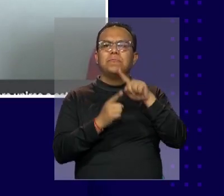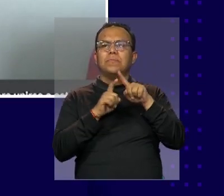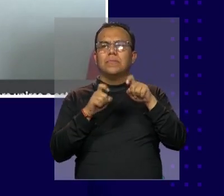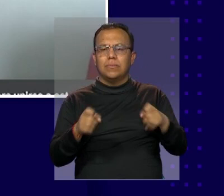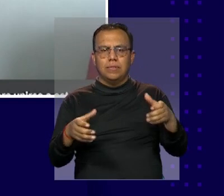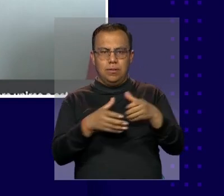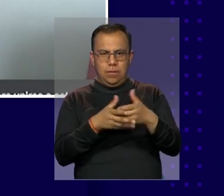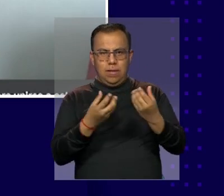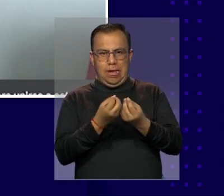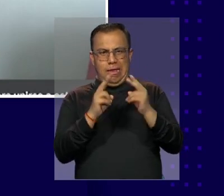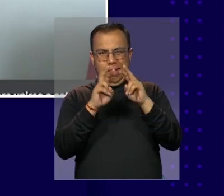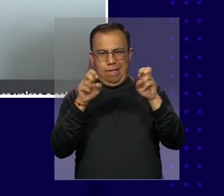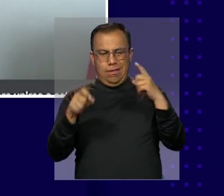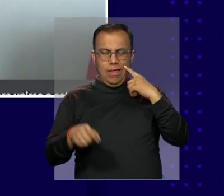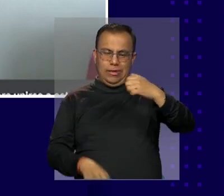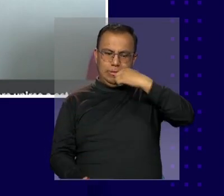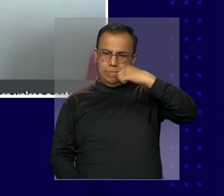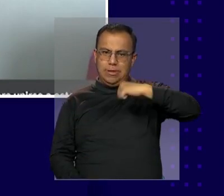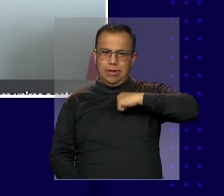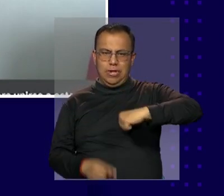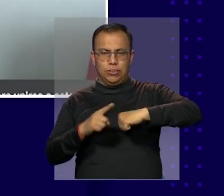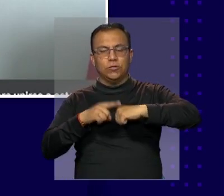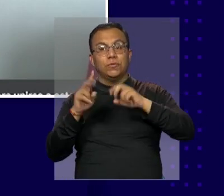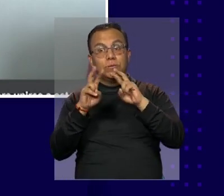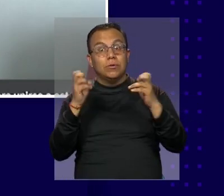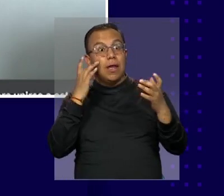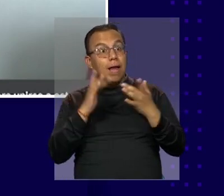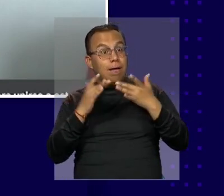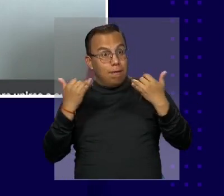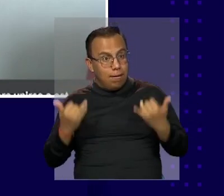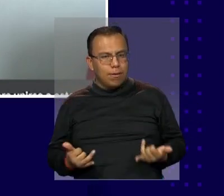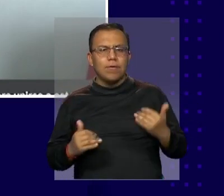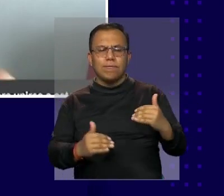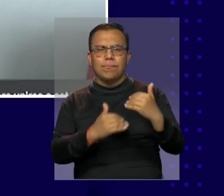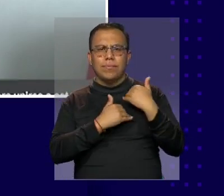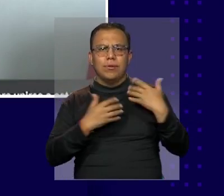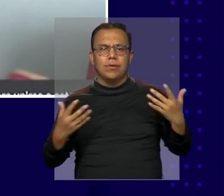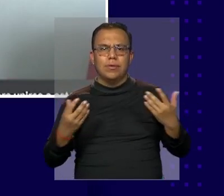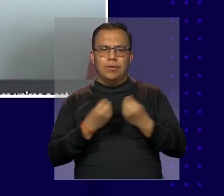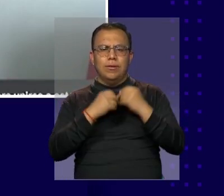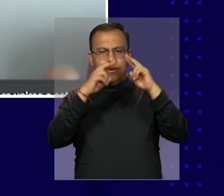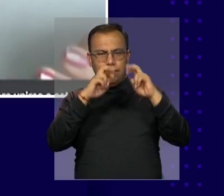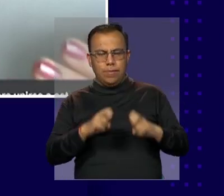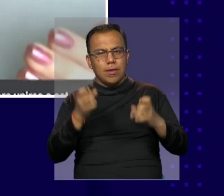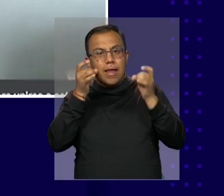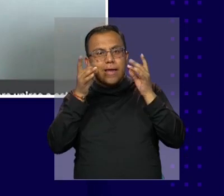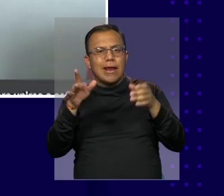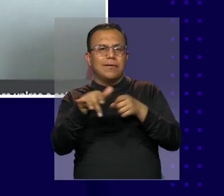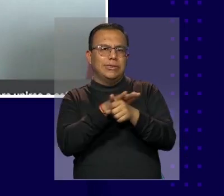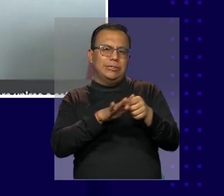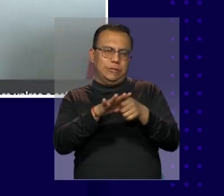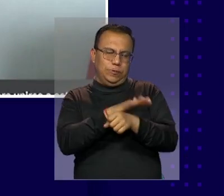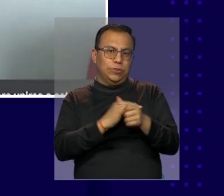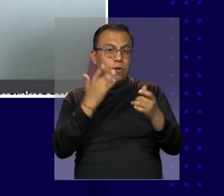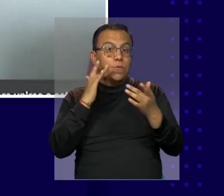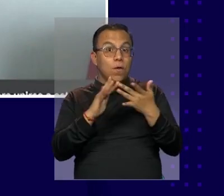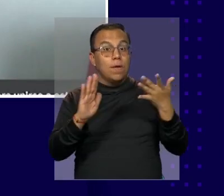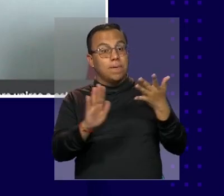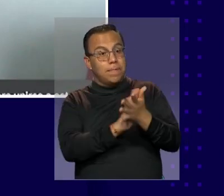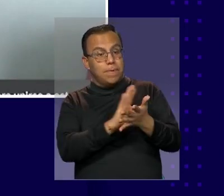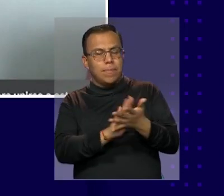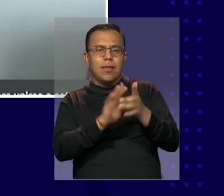es la Unidad Nacional de Derechos Humanos. Entonces, esta unidad es la encargada de investigar los graves crímenes que se cometen